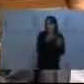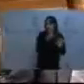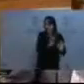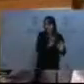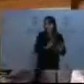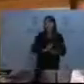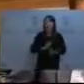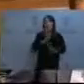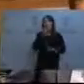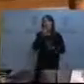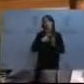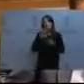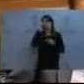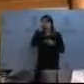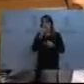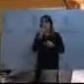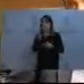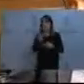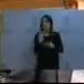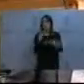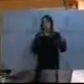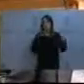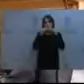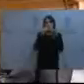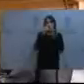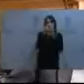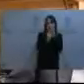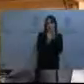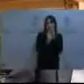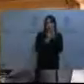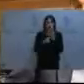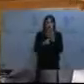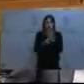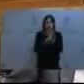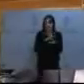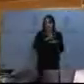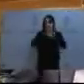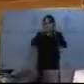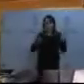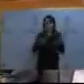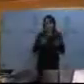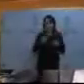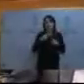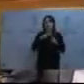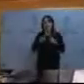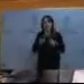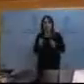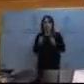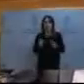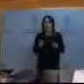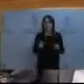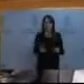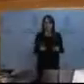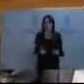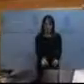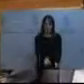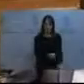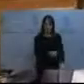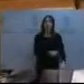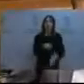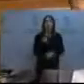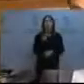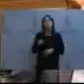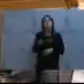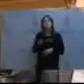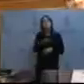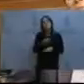datos son incuestionables, las cosas van de mal en peor. Hace unos meses, cuando le preguntaba o cuando le formulaba esta pregunta, o cuando el Grupo